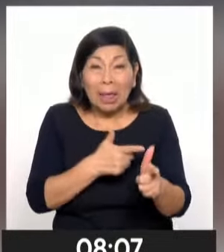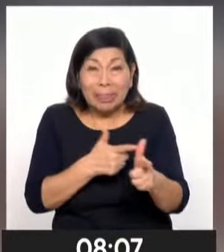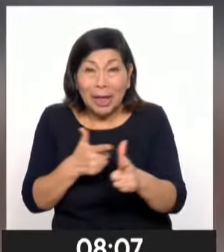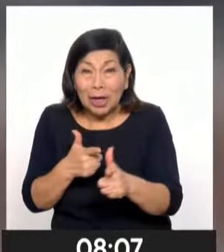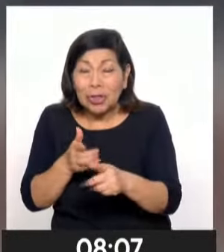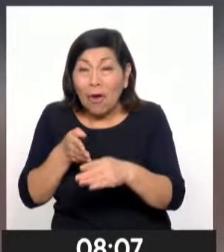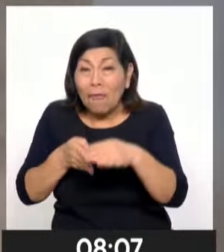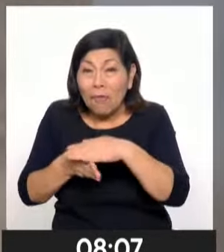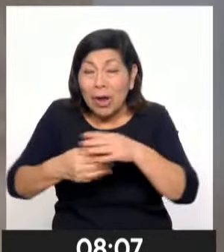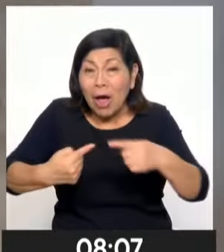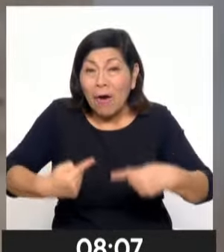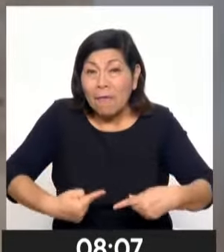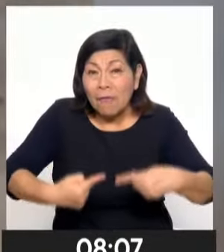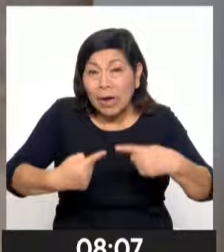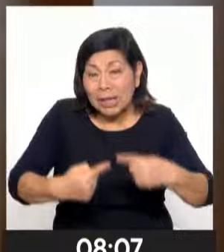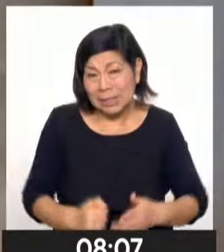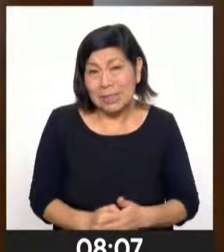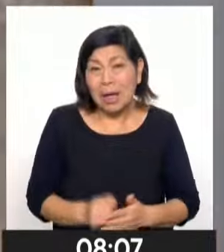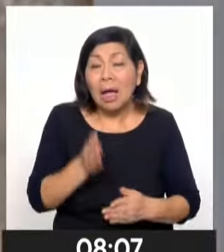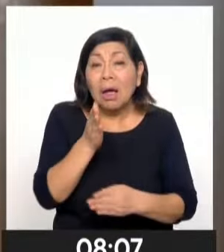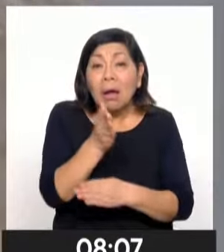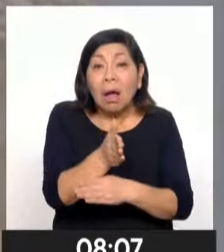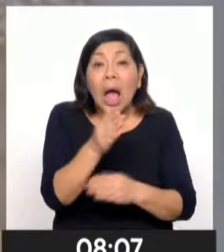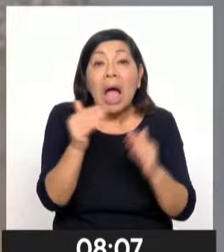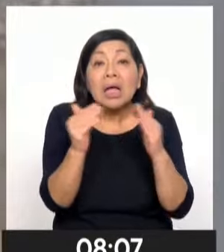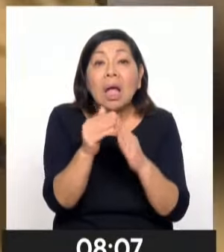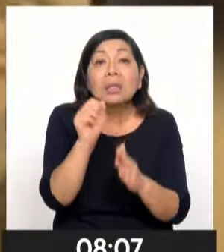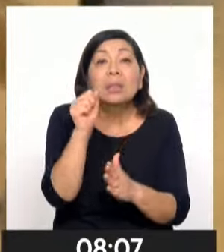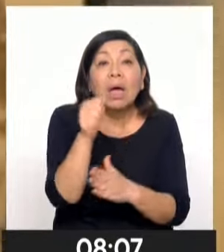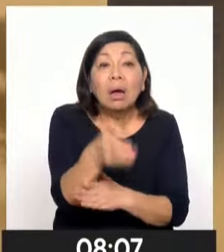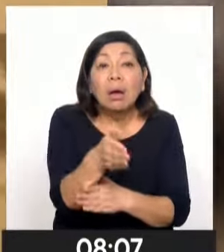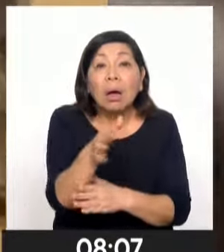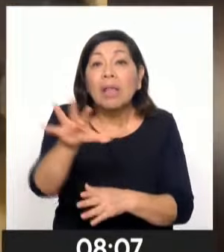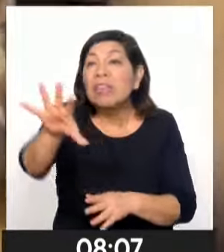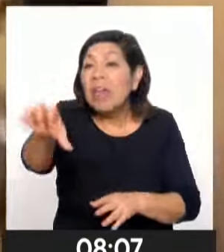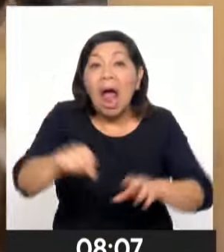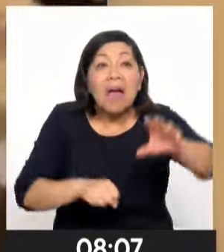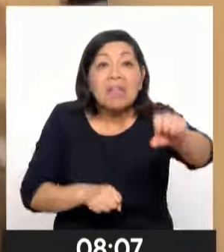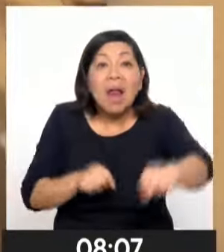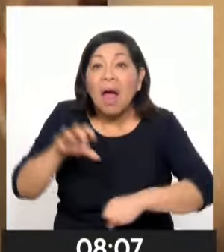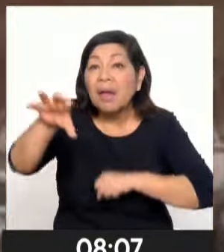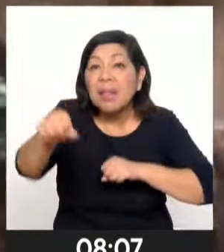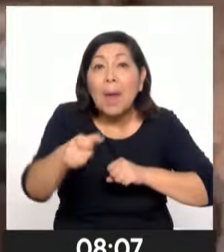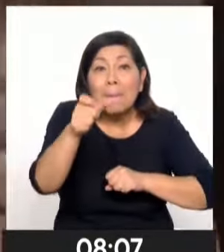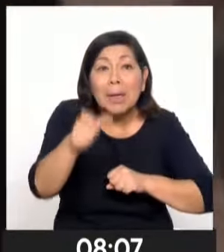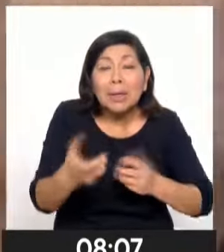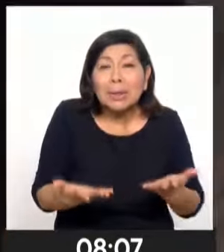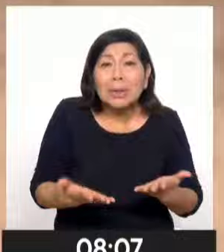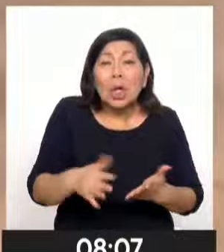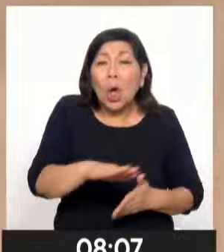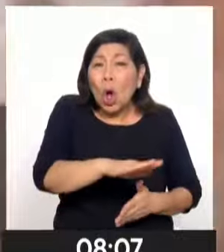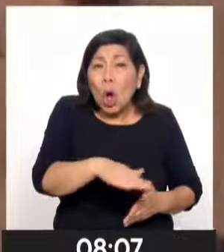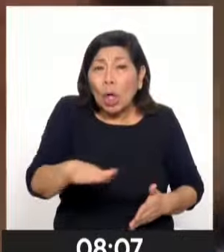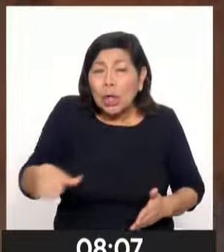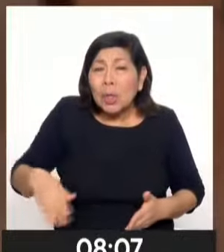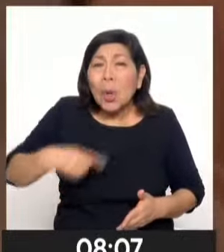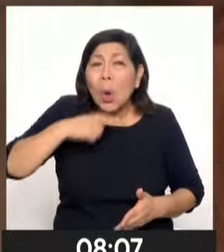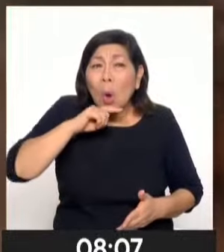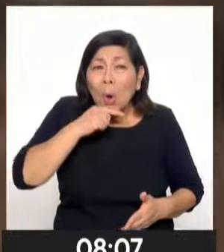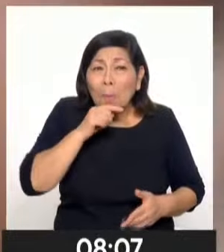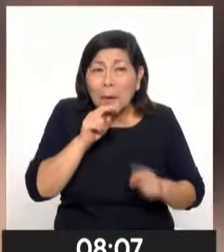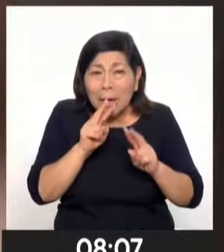zonas fronterizas. Incluso casa por casa iban tomando prisioneros. Entre los cautivos hay niños y mujeres, como